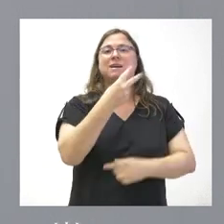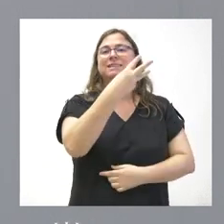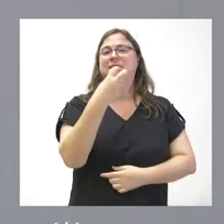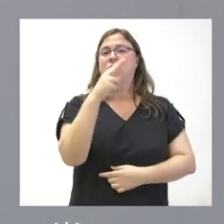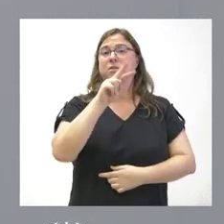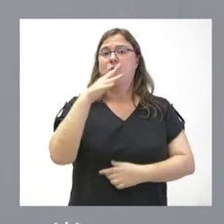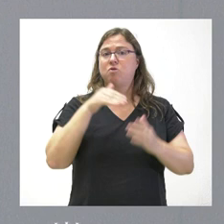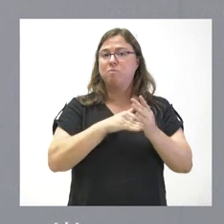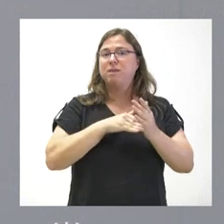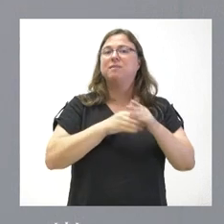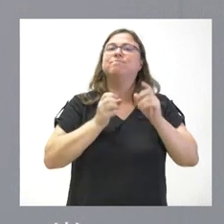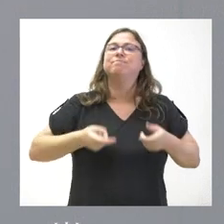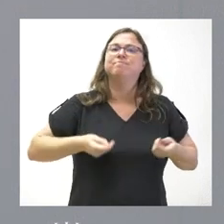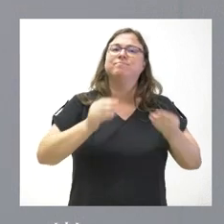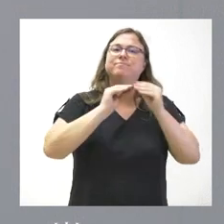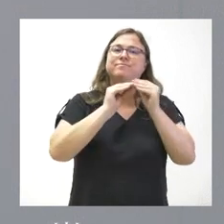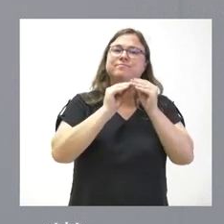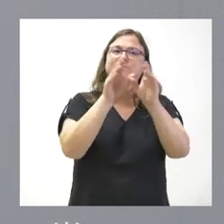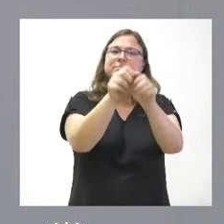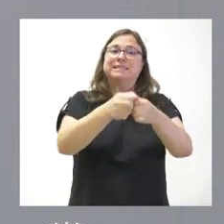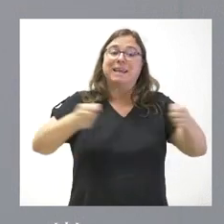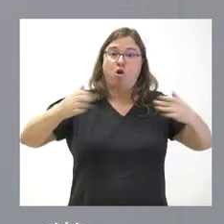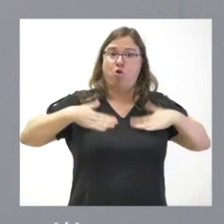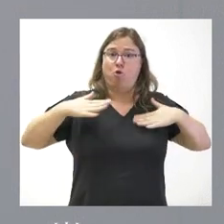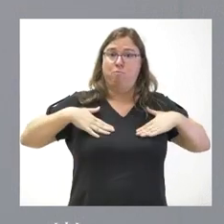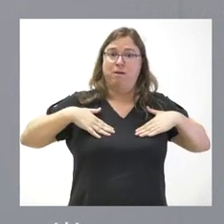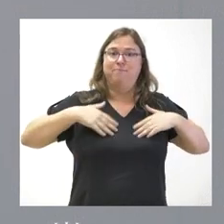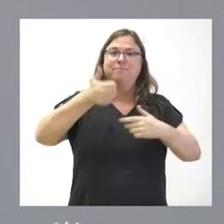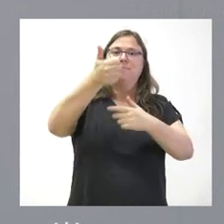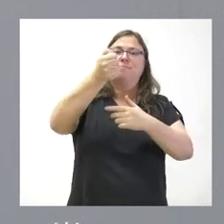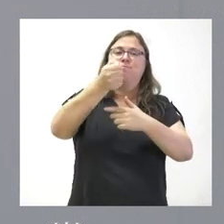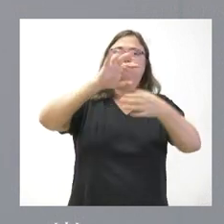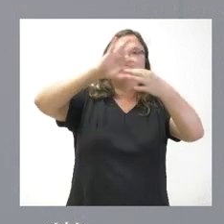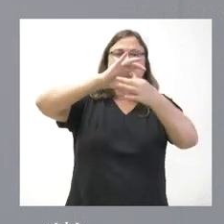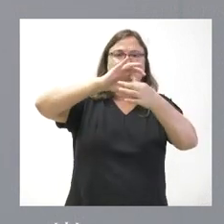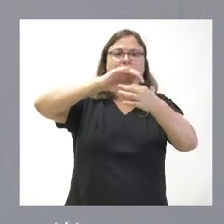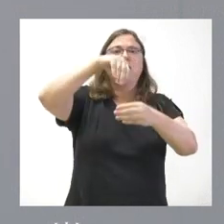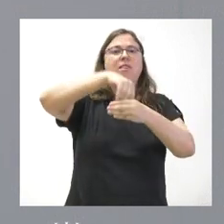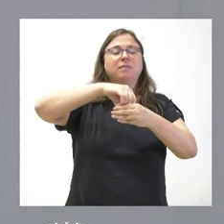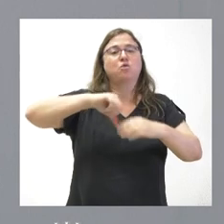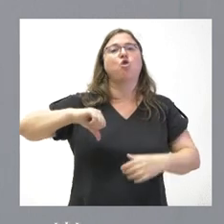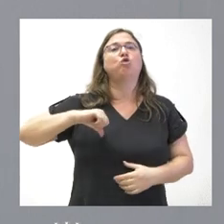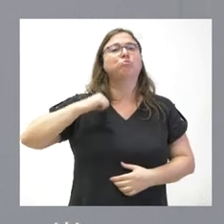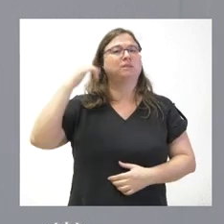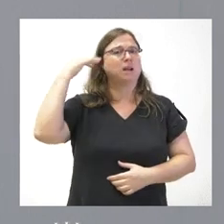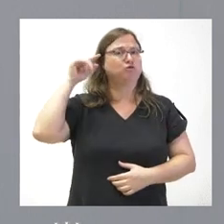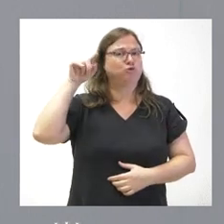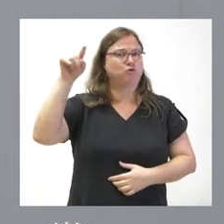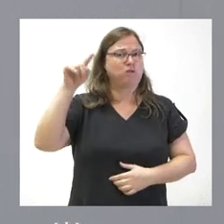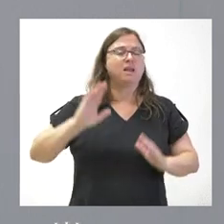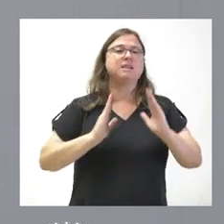suministro de instalación de taquillas de vestuario con cerradura en el hospital Santa Bárbara de